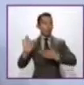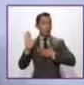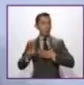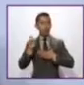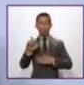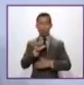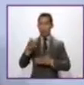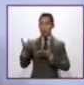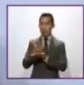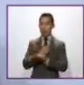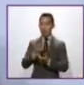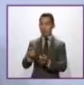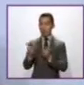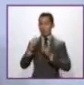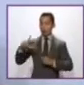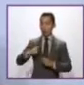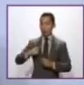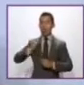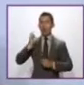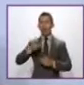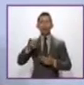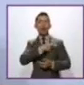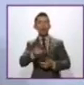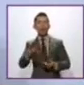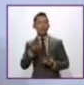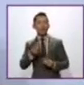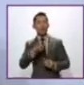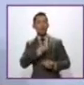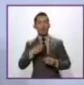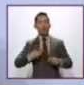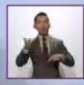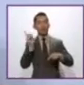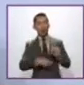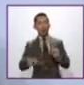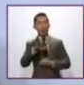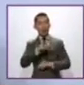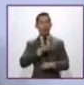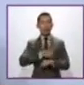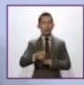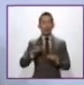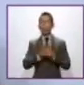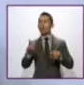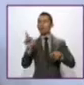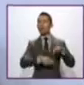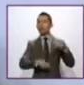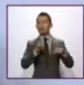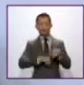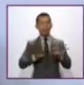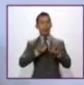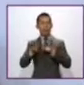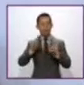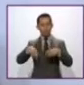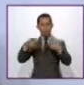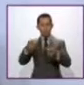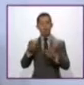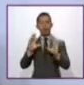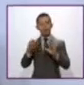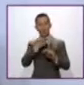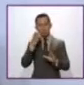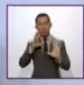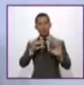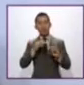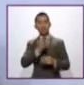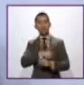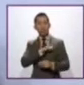como gobernador, poder eliminar la pobreza extrema en el estado. Y lo vamos a eliminar dando empleo, dando educación, dando